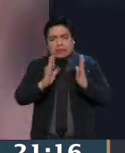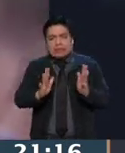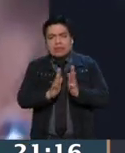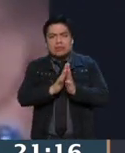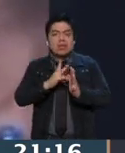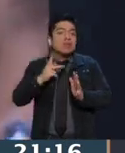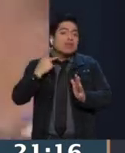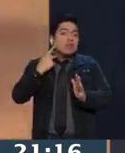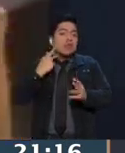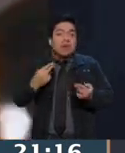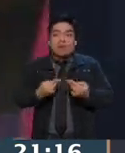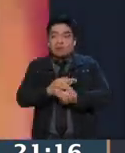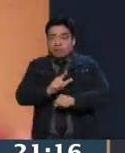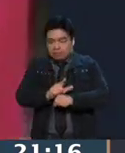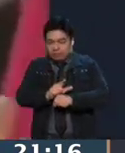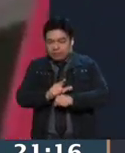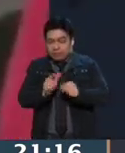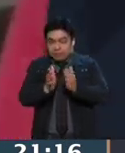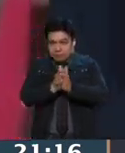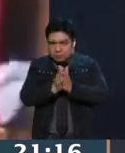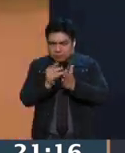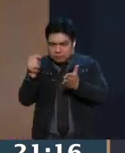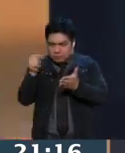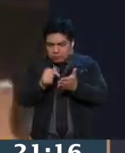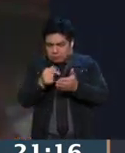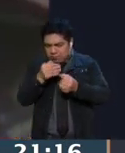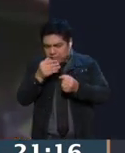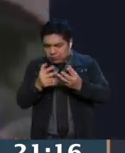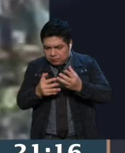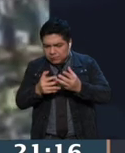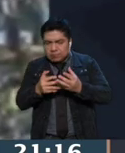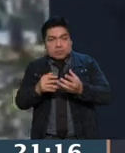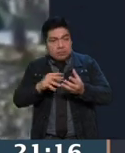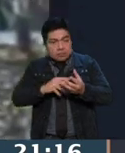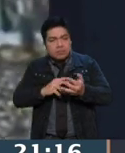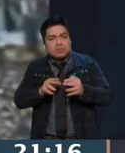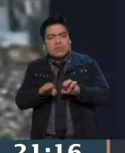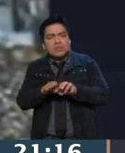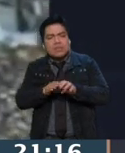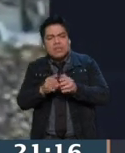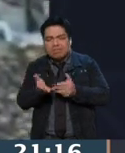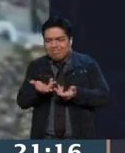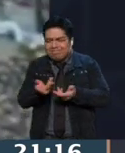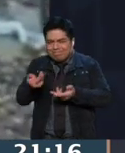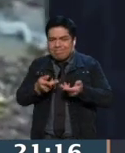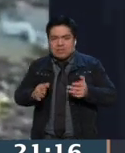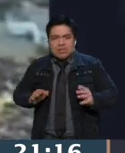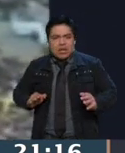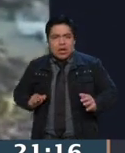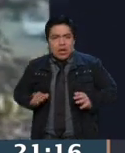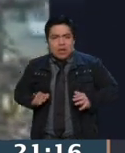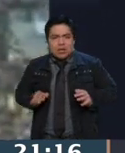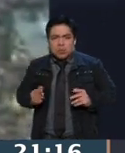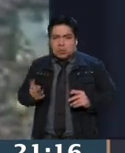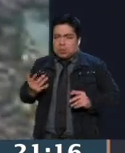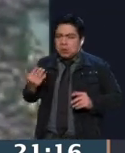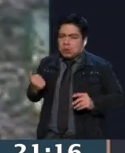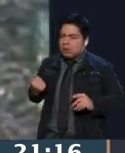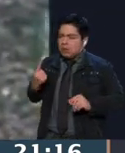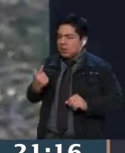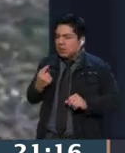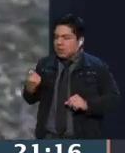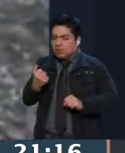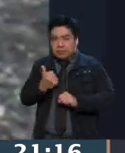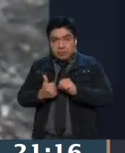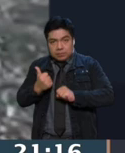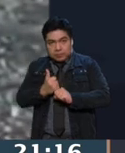nacional. Es un libro que da cuenta de precisamente ese tipo de comportamientos desde hace más de 100 años.